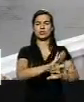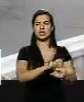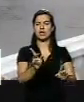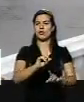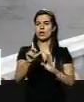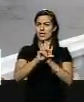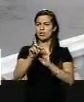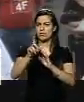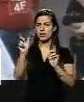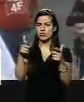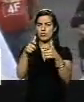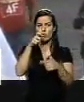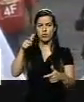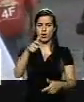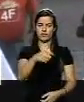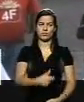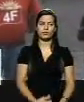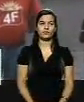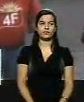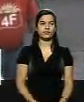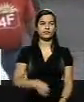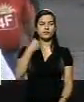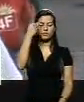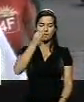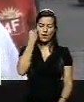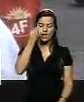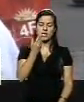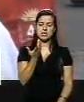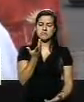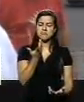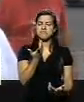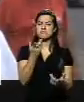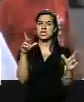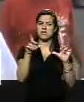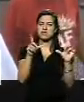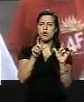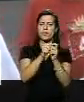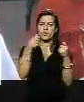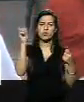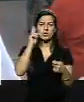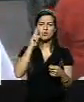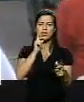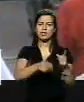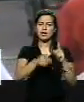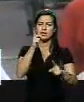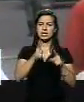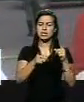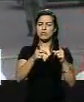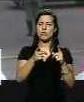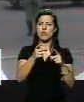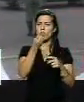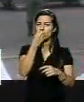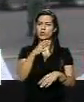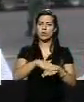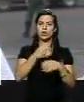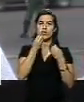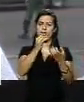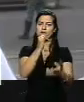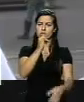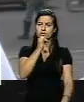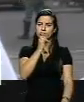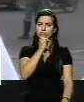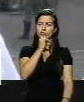los sectores populares. Yo opino que los medios alternativos son muy buenos, porque nos tienen a todos informados,